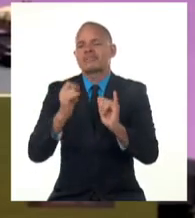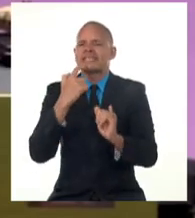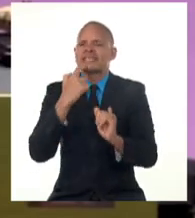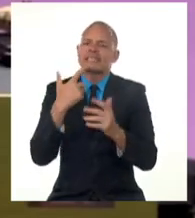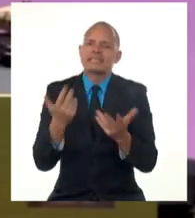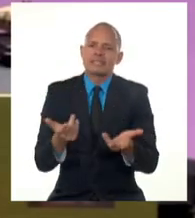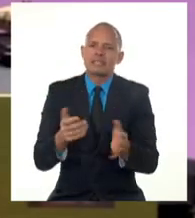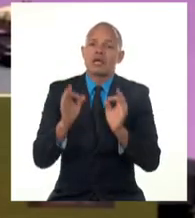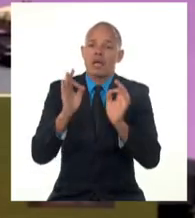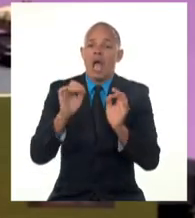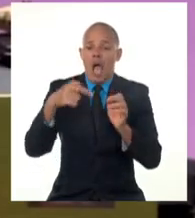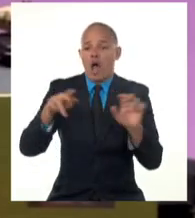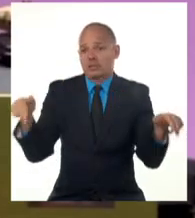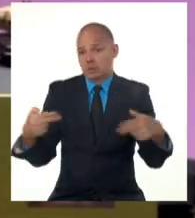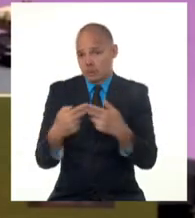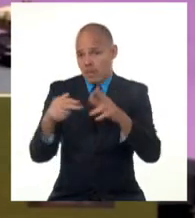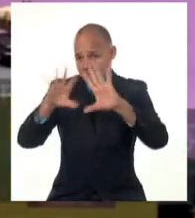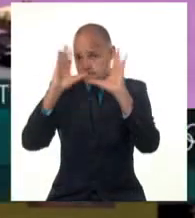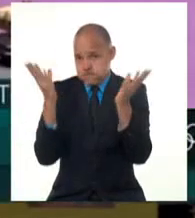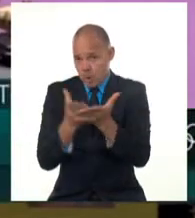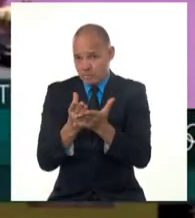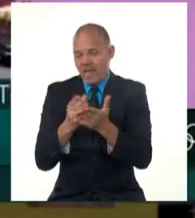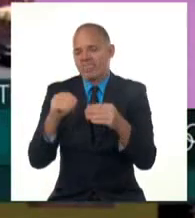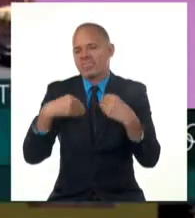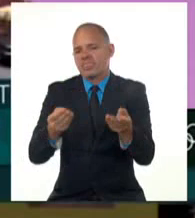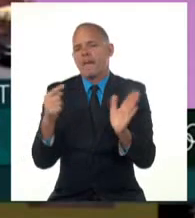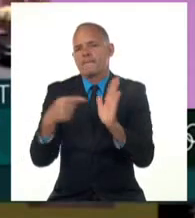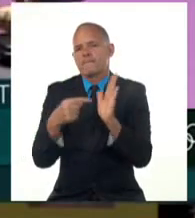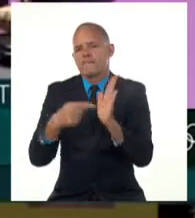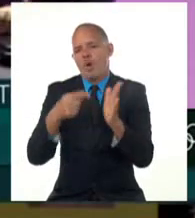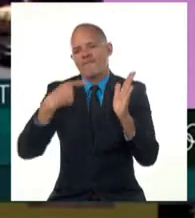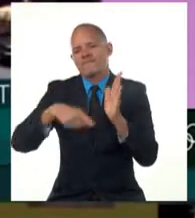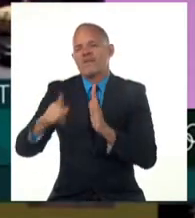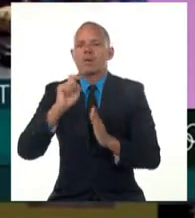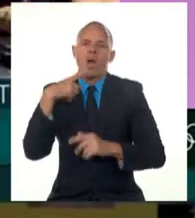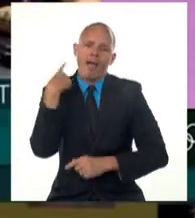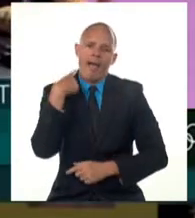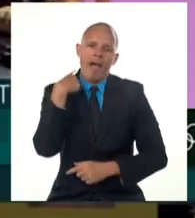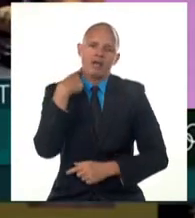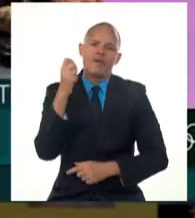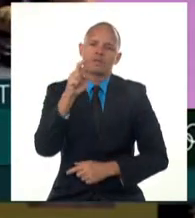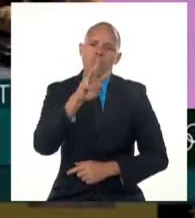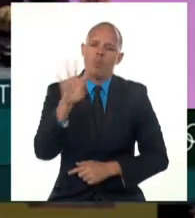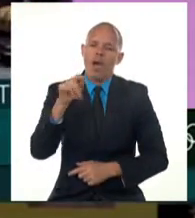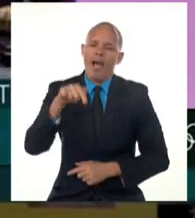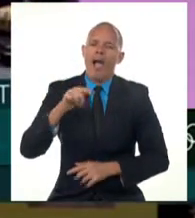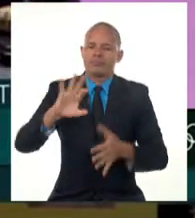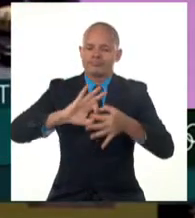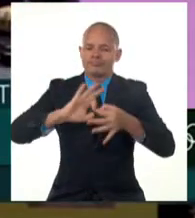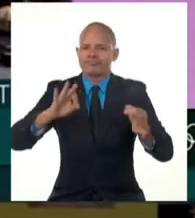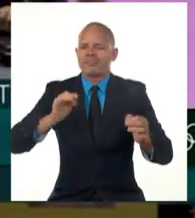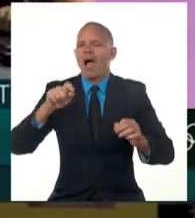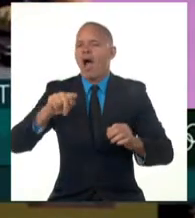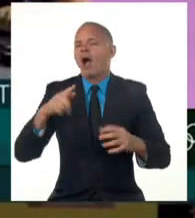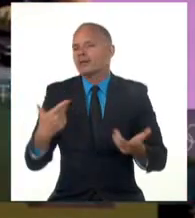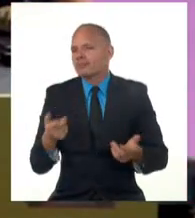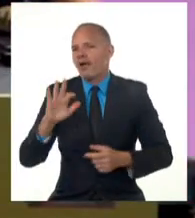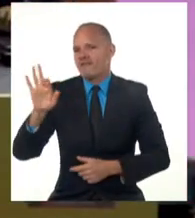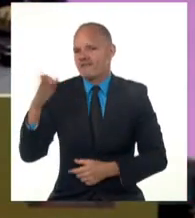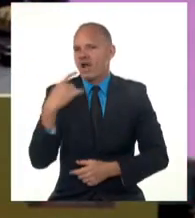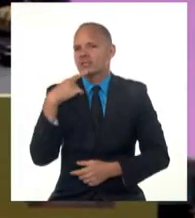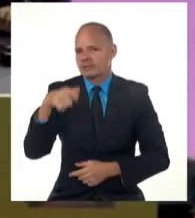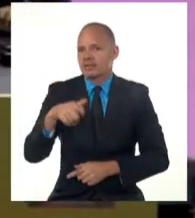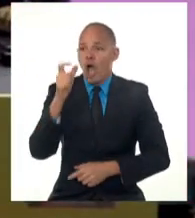este campeonato mundial otorgará boletos a los Juegos Olímpicos de París 2024, donde ya tiene su plaza segura Leuris Pupo, y